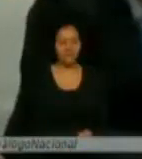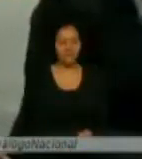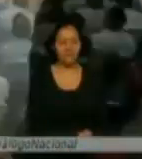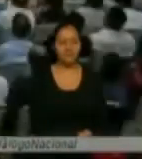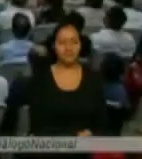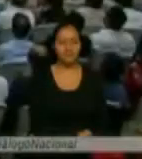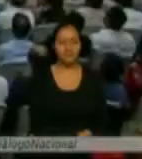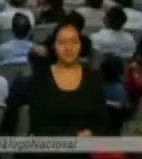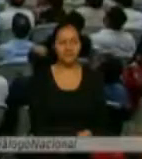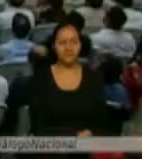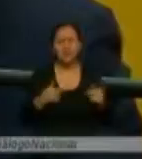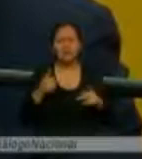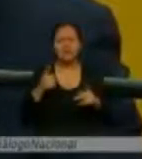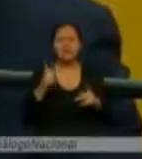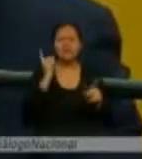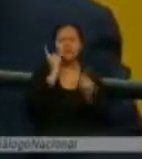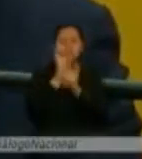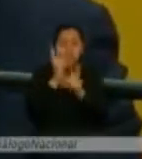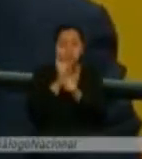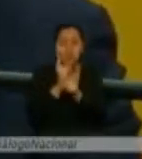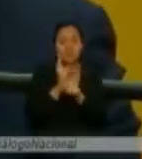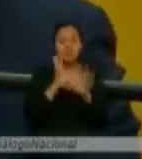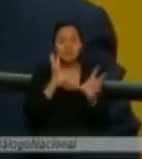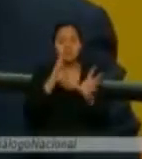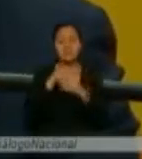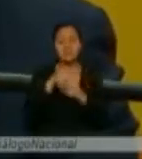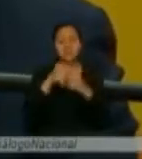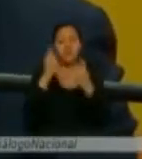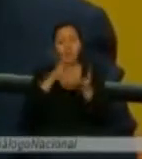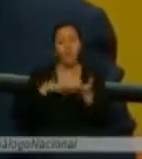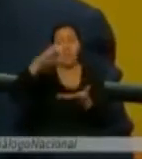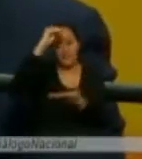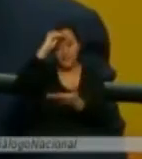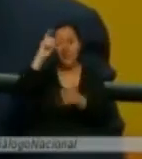RTU, el canal de las noticias. Es por eso que hay que aprender a respetar.